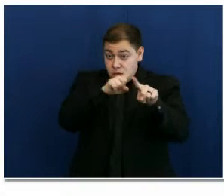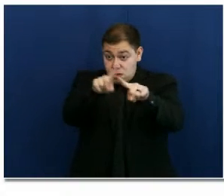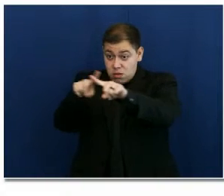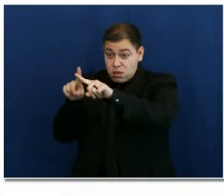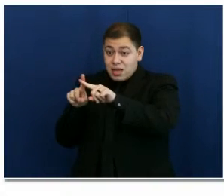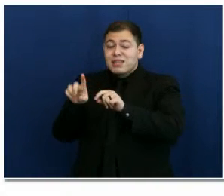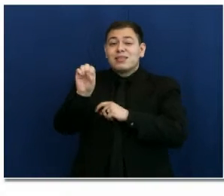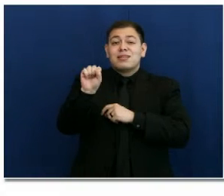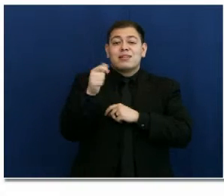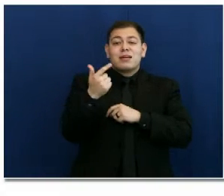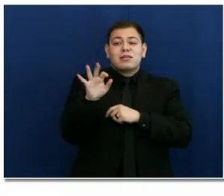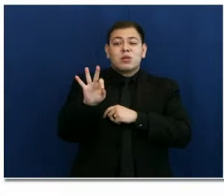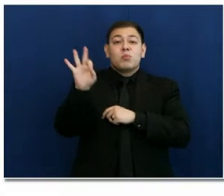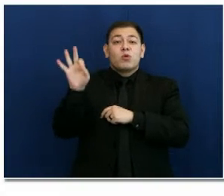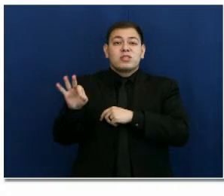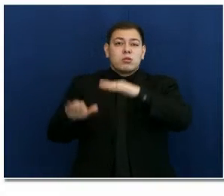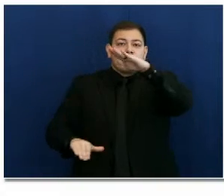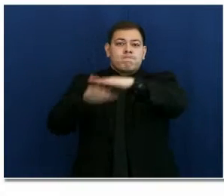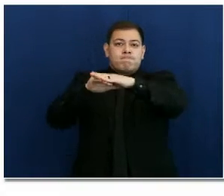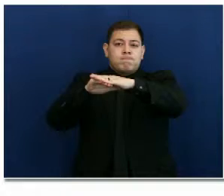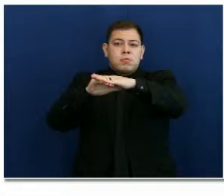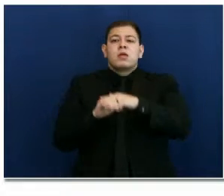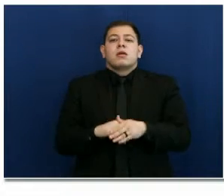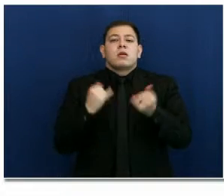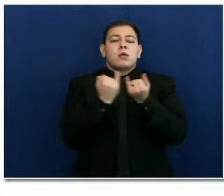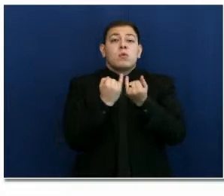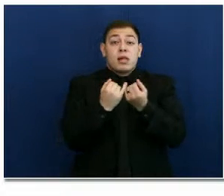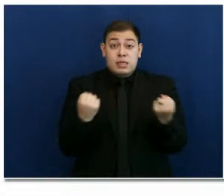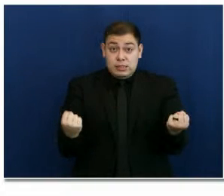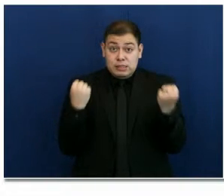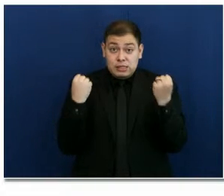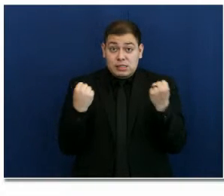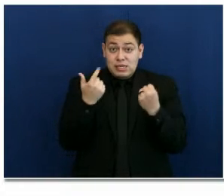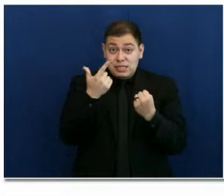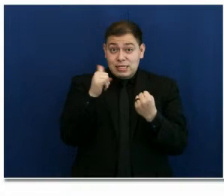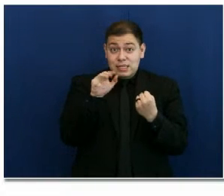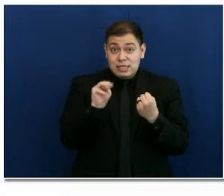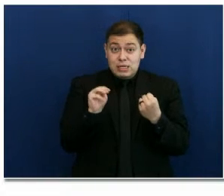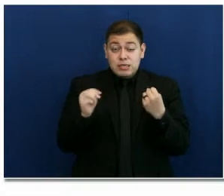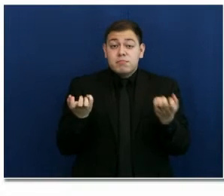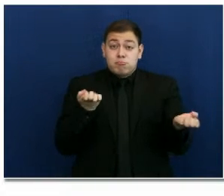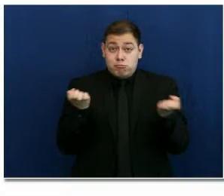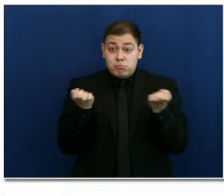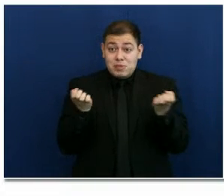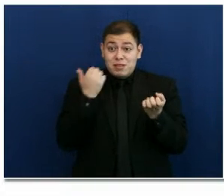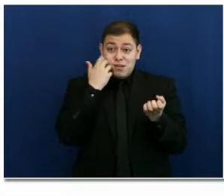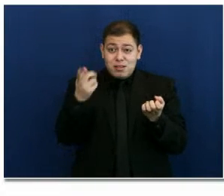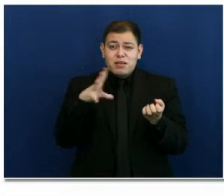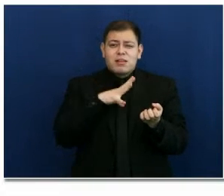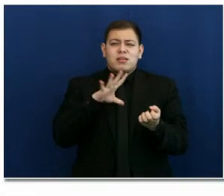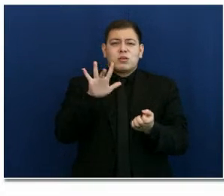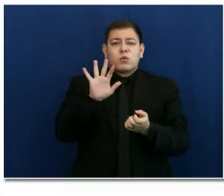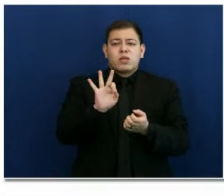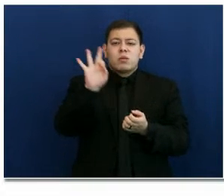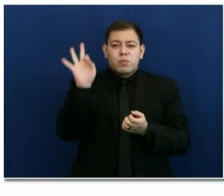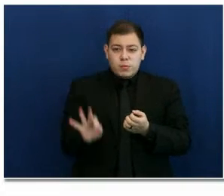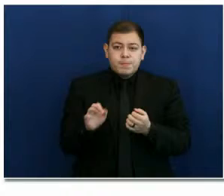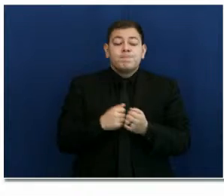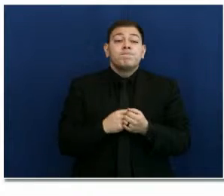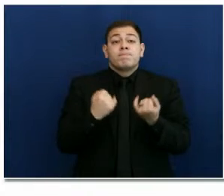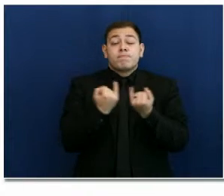gimnasios, 50%, estaría 50%, que es diferente que lo que está ahorita. Incluye abrir los saunas y